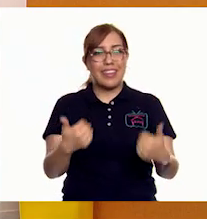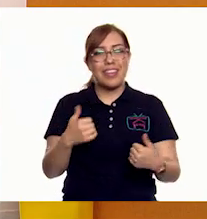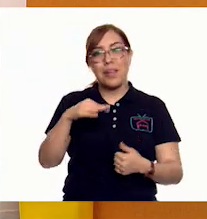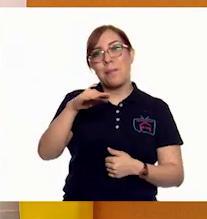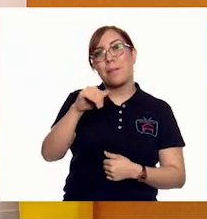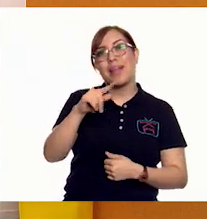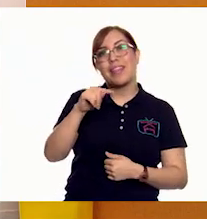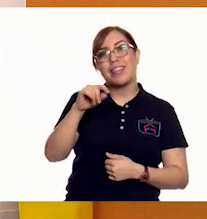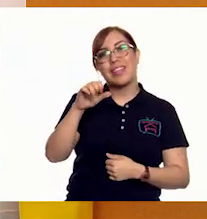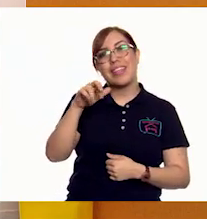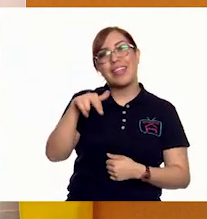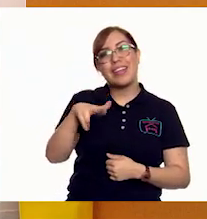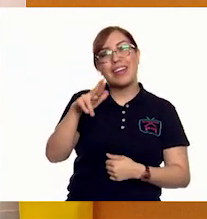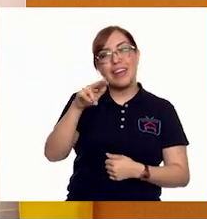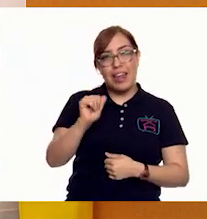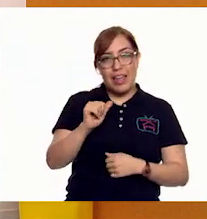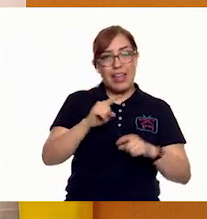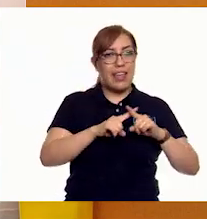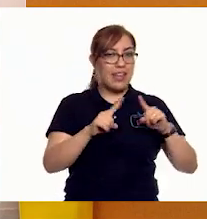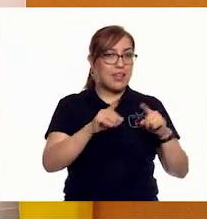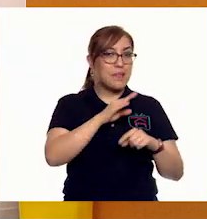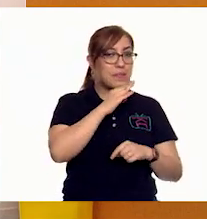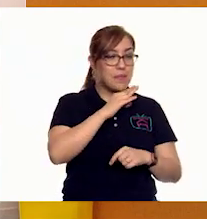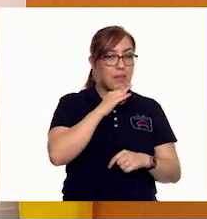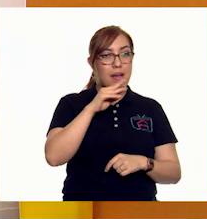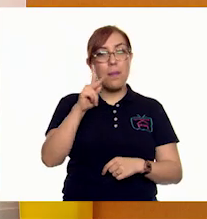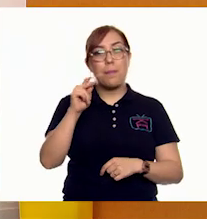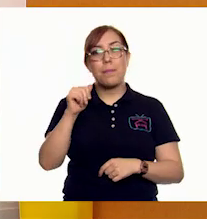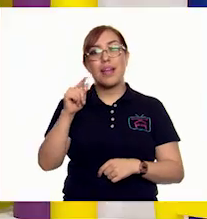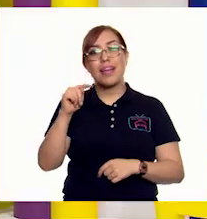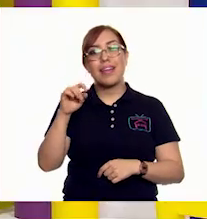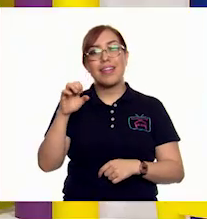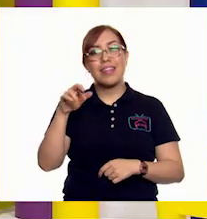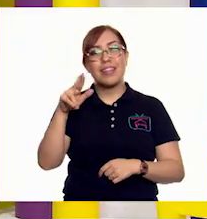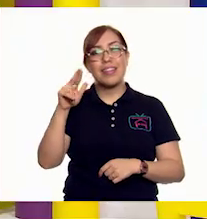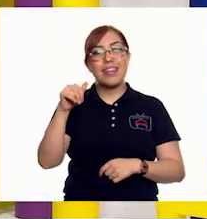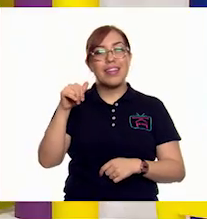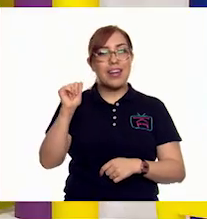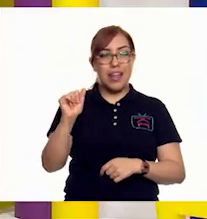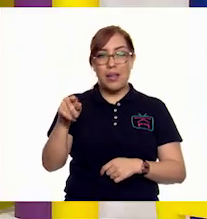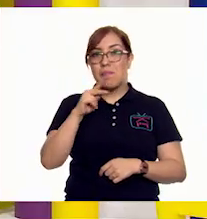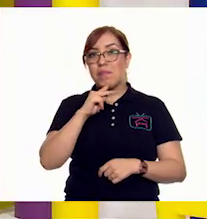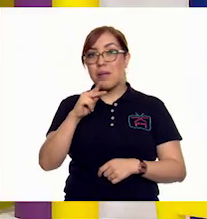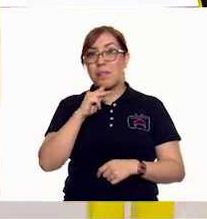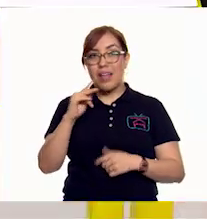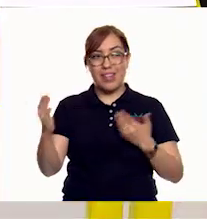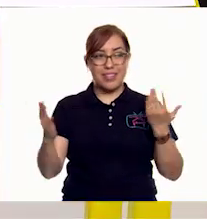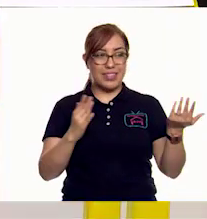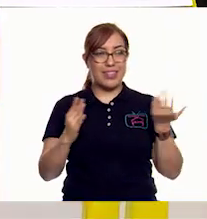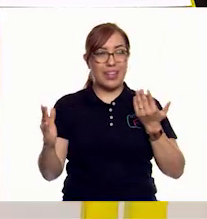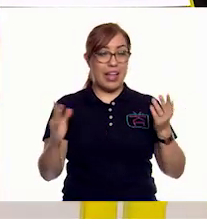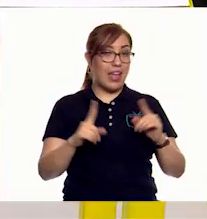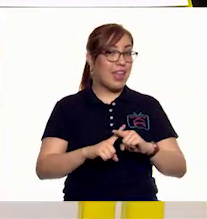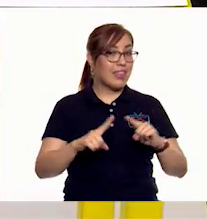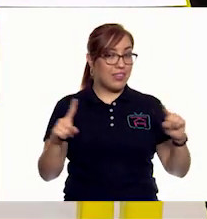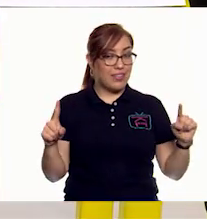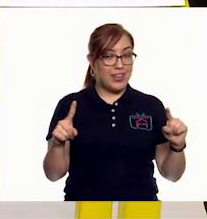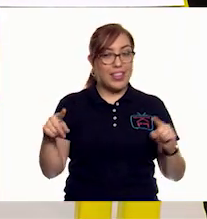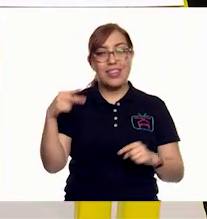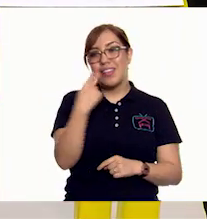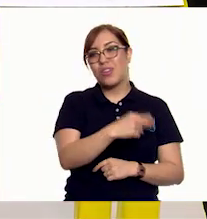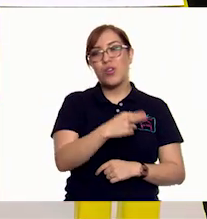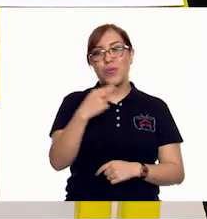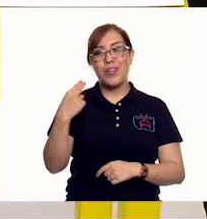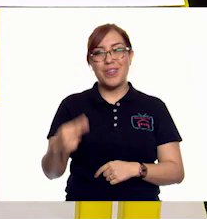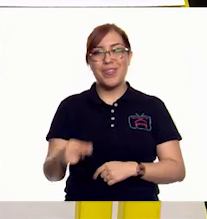familia de la mamá, y paterna a la familia del papá. Uh-huh. Así que aquí tenemos diferentes nombres